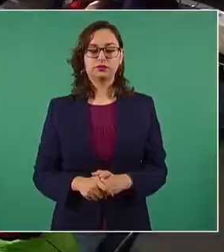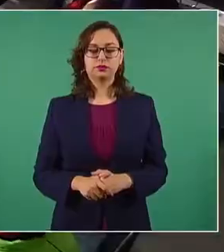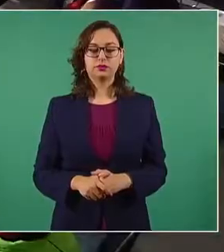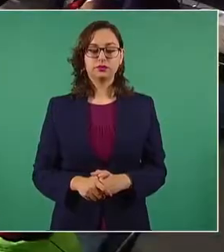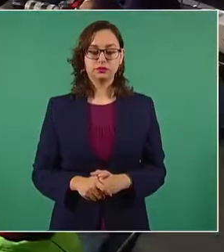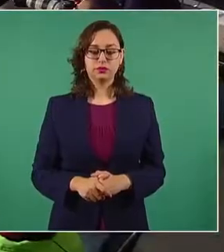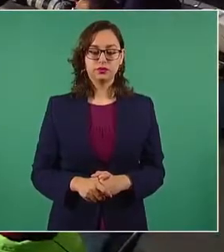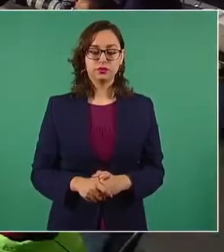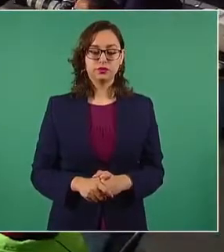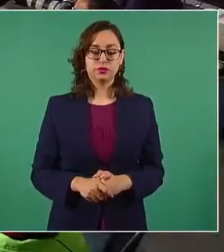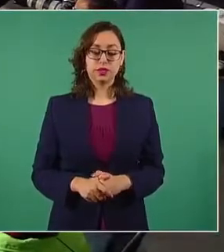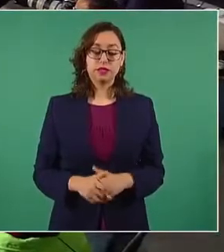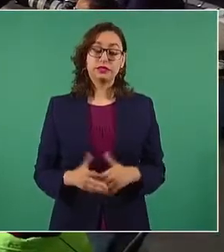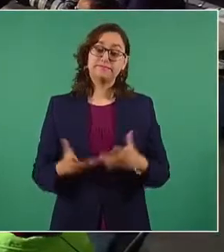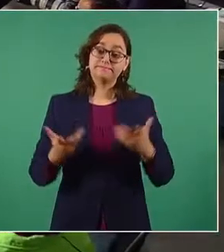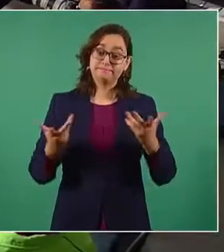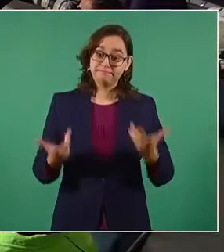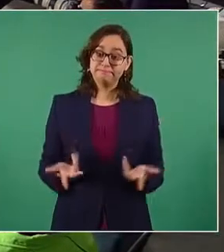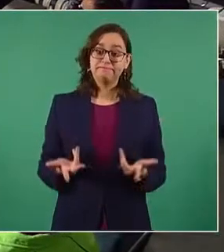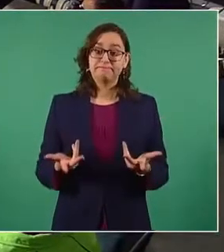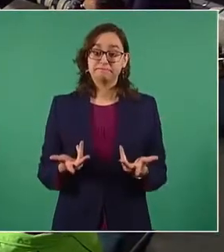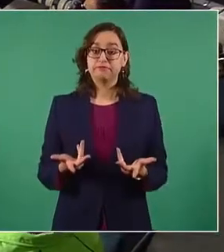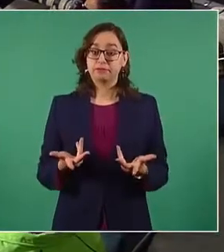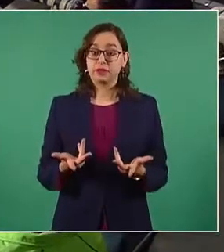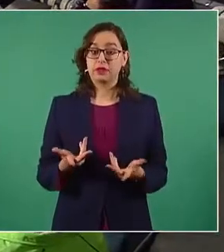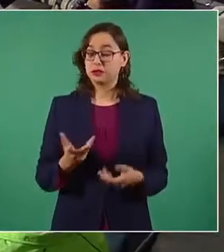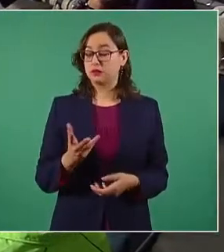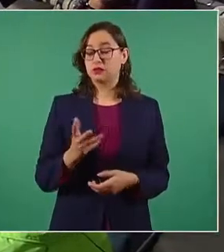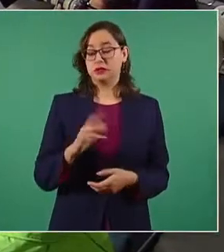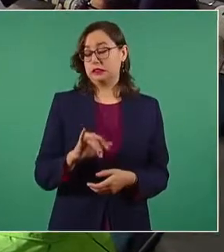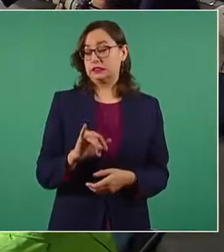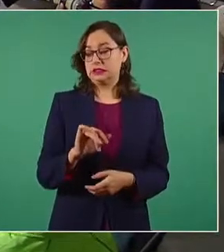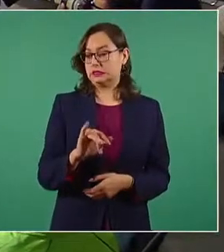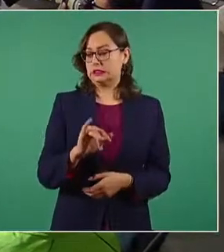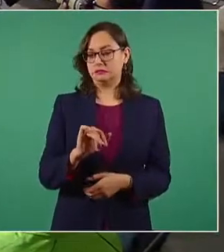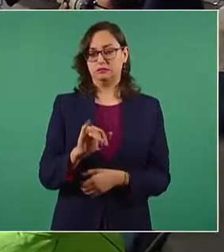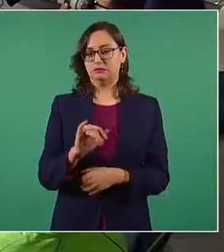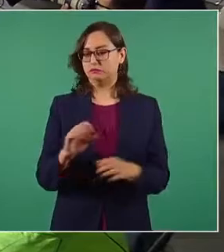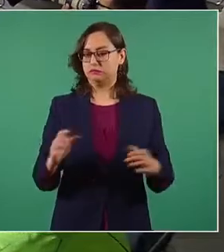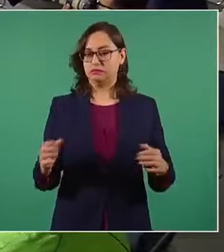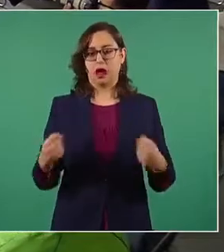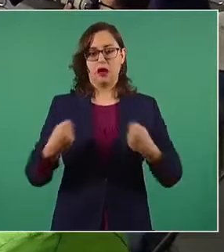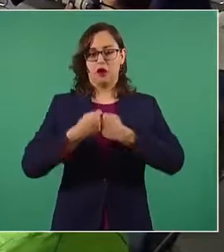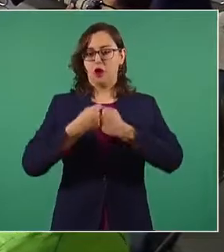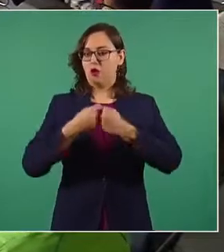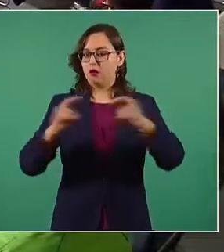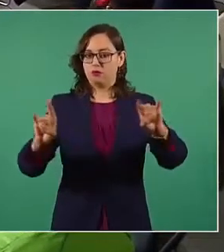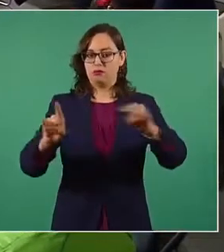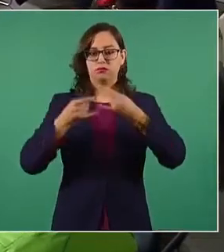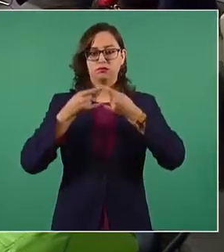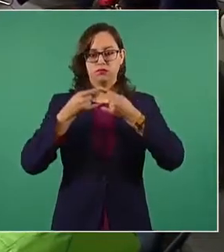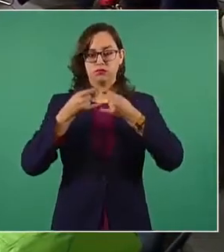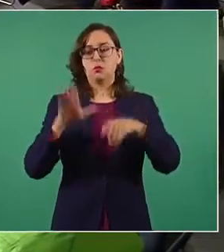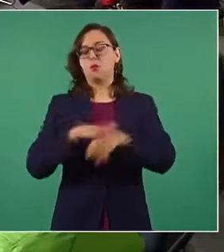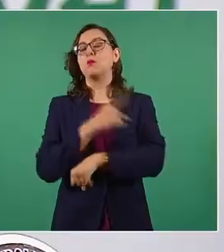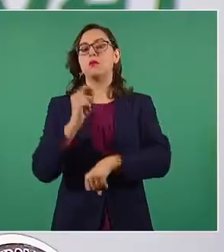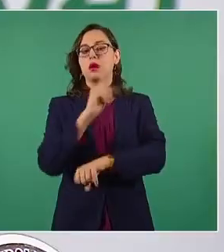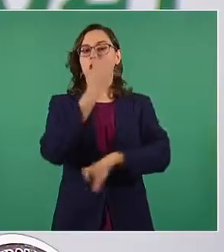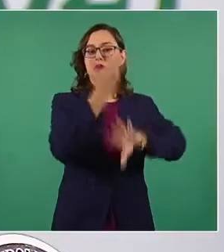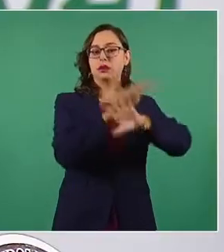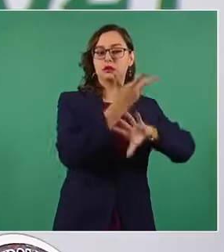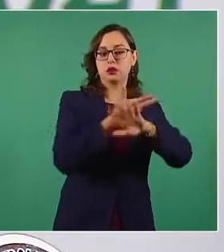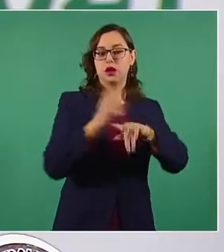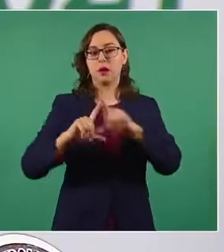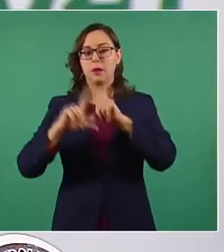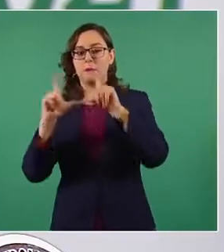Bueno, el factor principal sí fue el incremento en los contagios en ambos países y eso